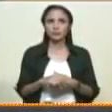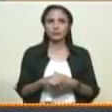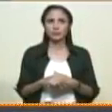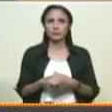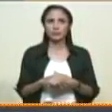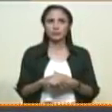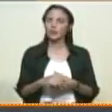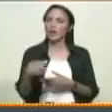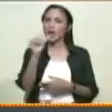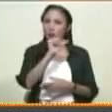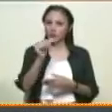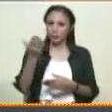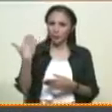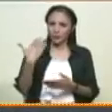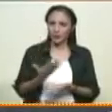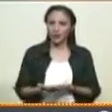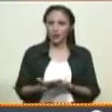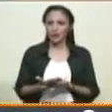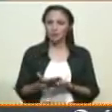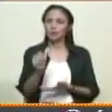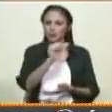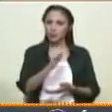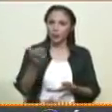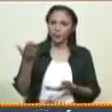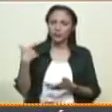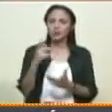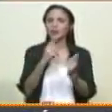permisada la semana pasada, ¿verdad? La semana pasada.